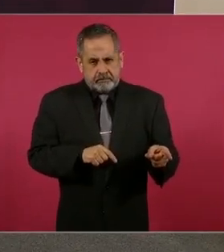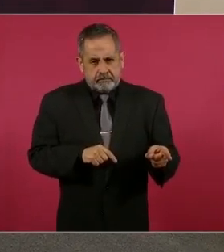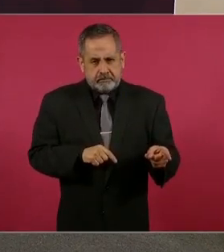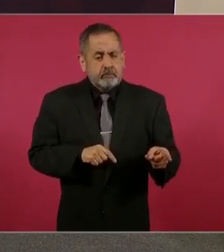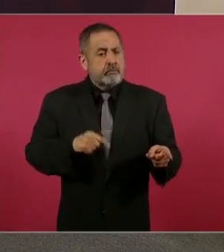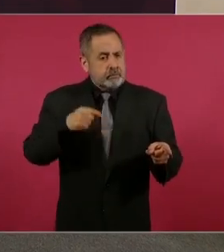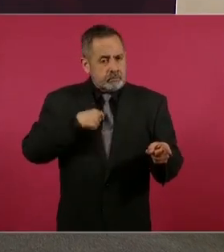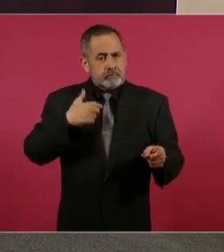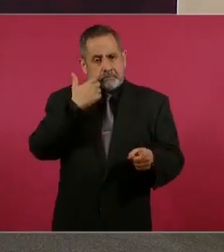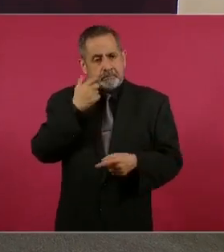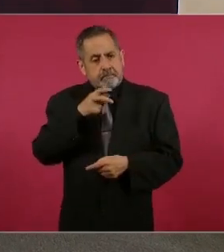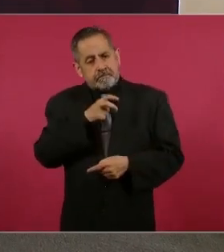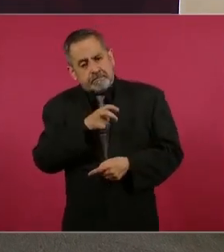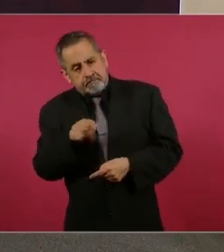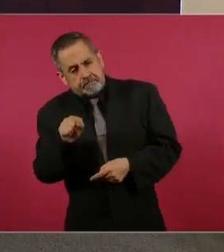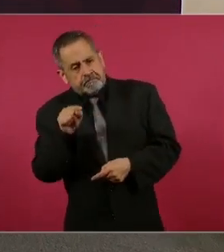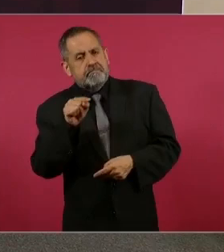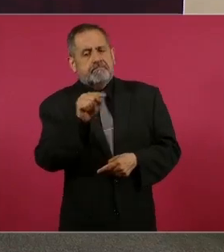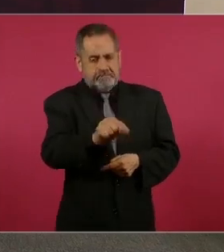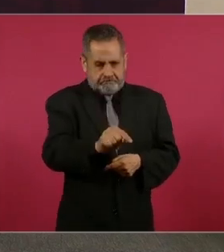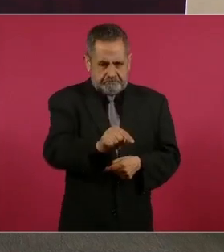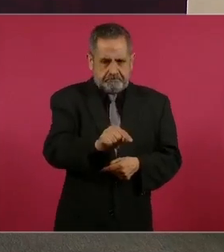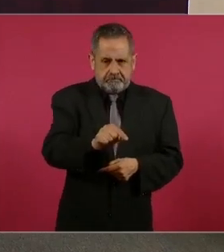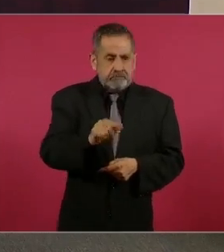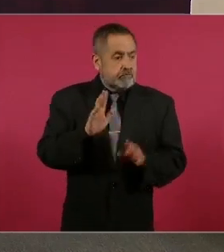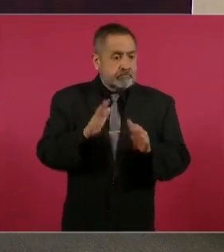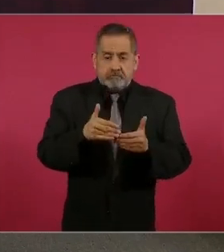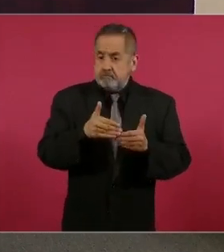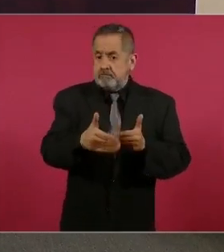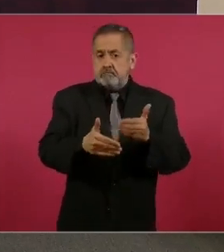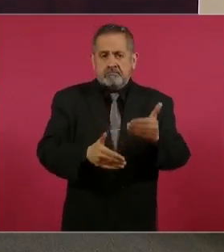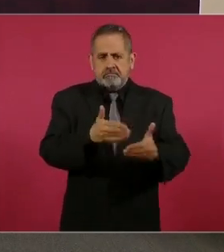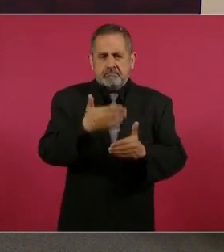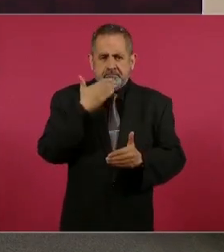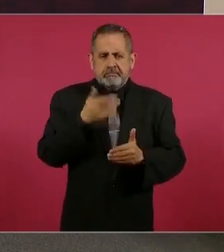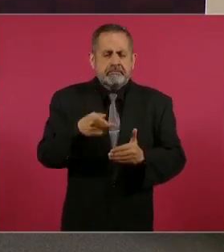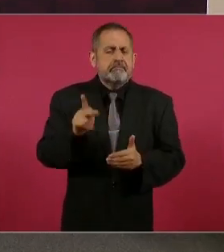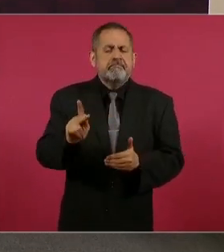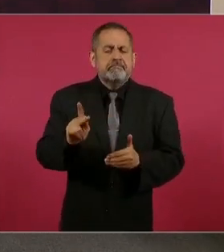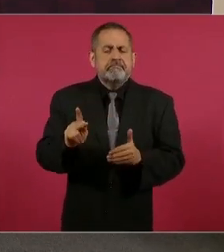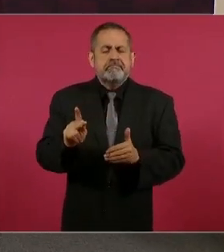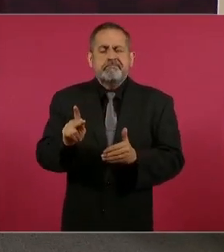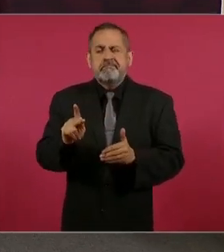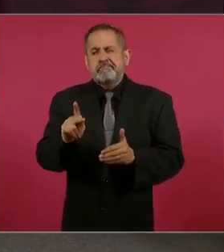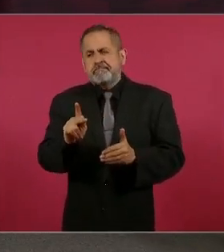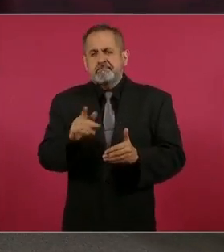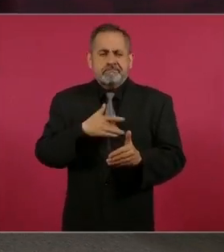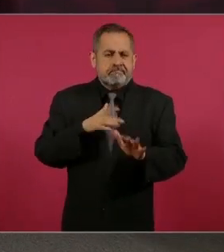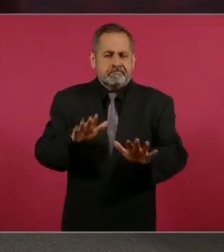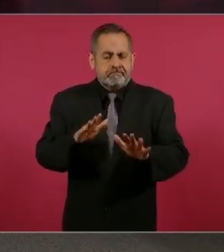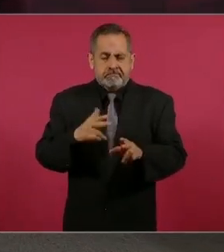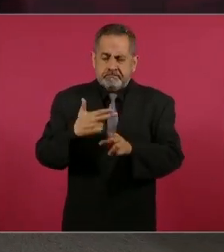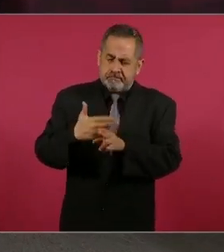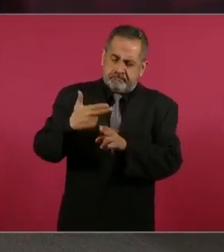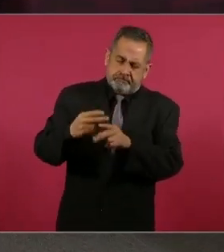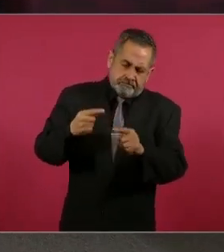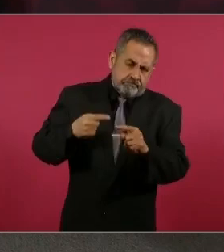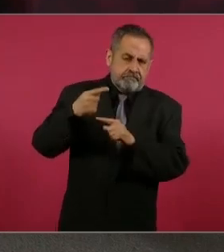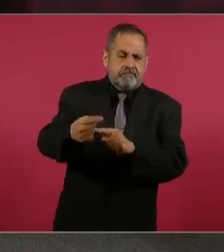pasar a Guaymas porque ya es bastante el avance, pero preferimos, vamos a dejarlo a junio.